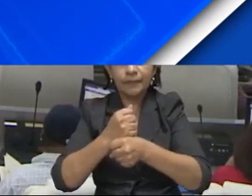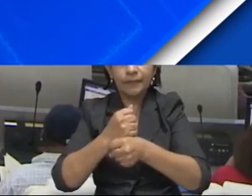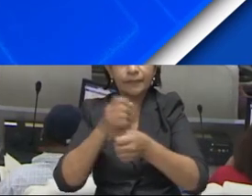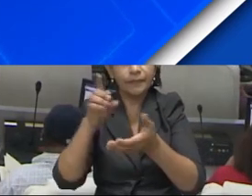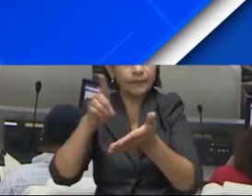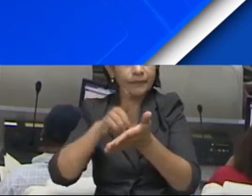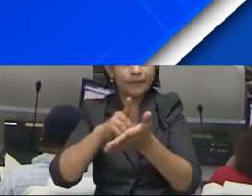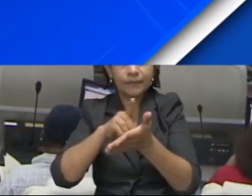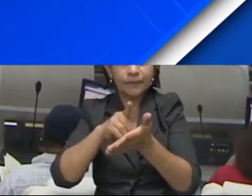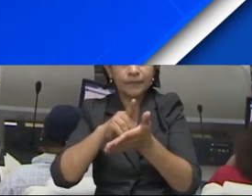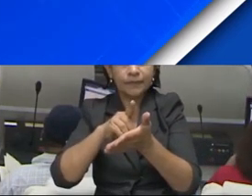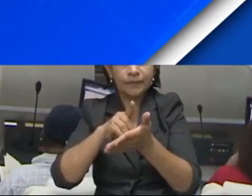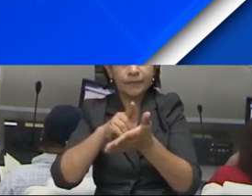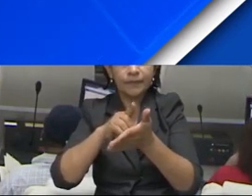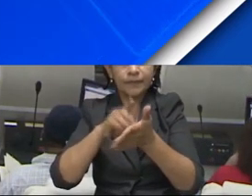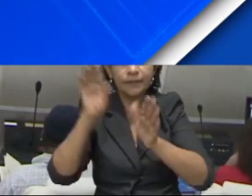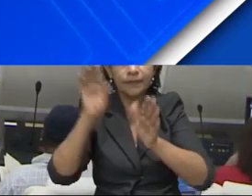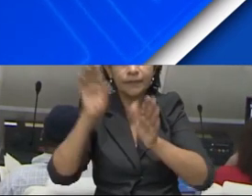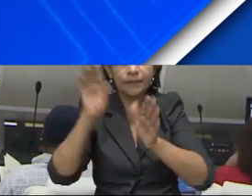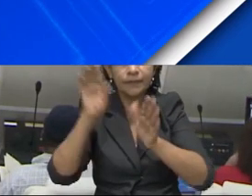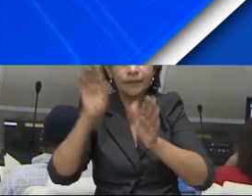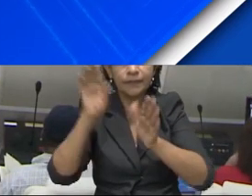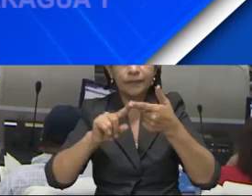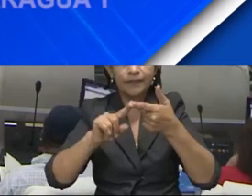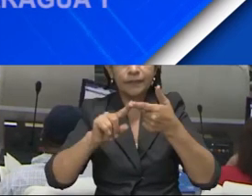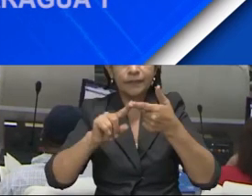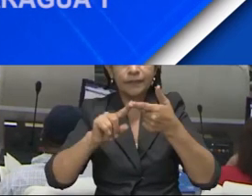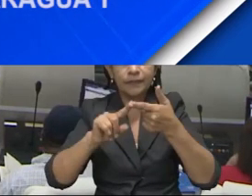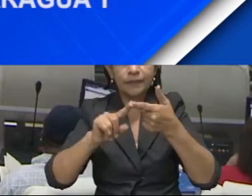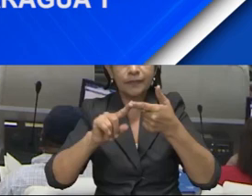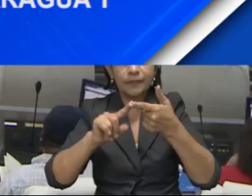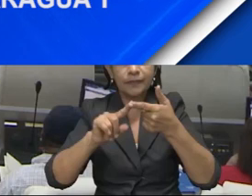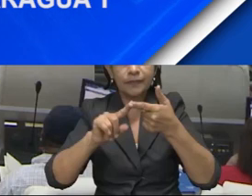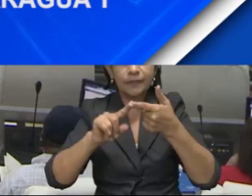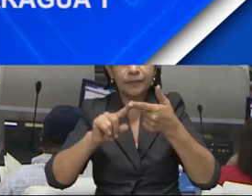dudosas por los participantes del comercio exterior; c